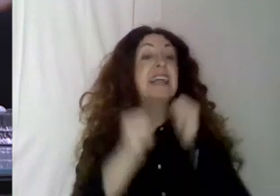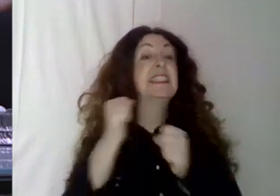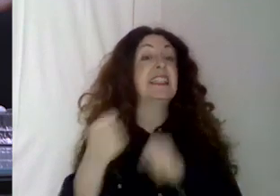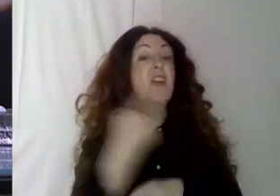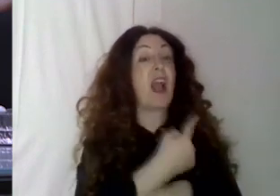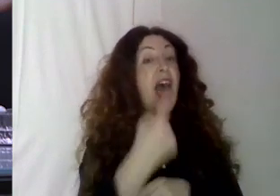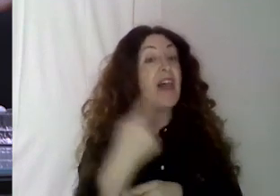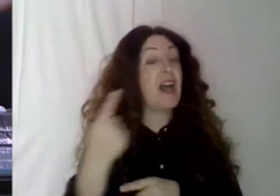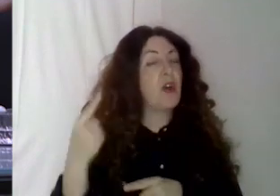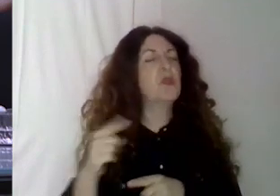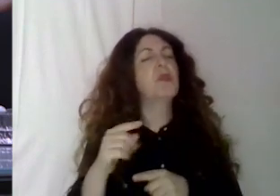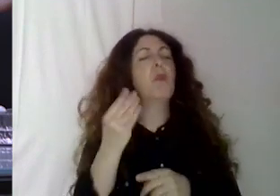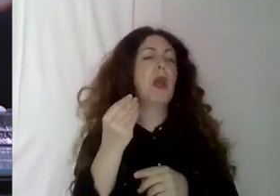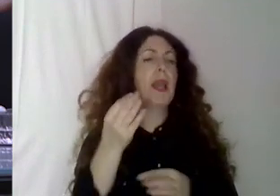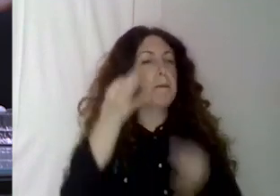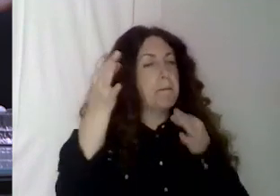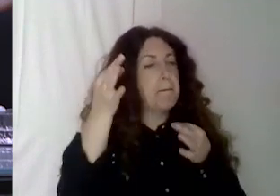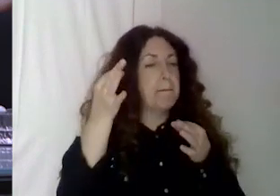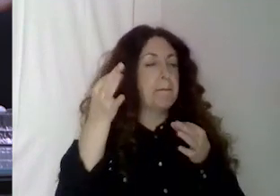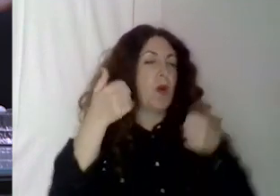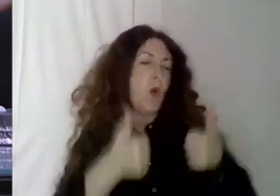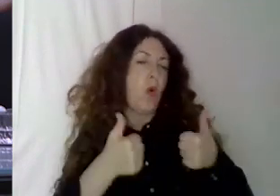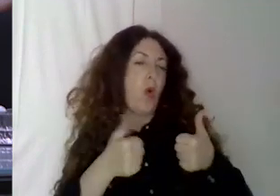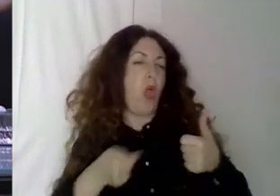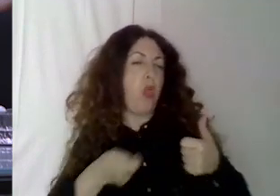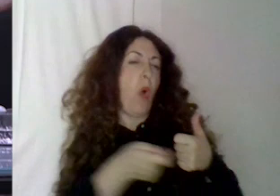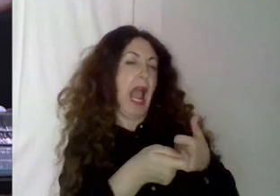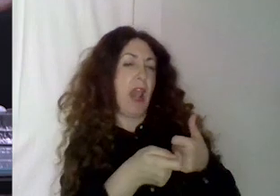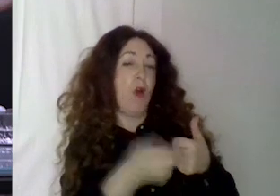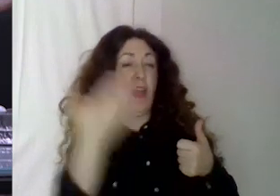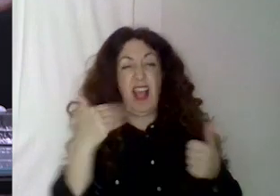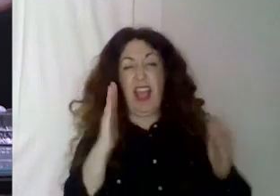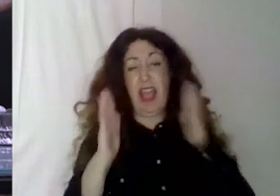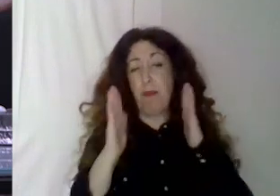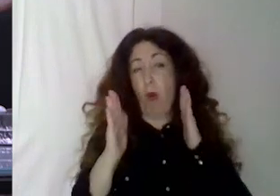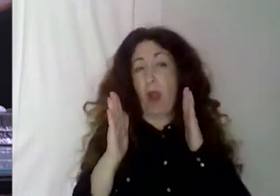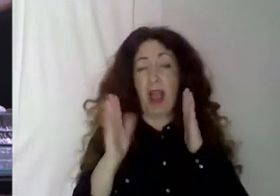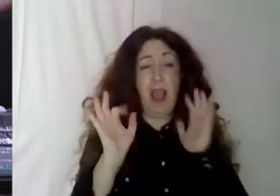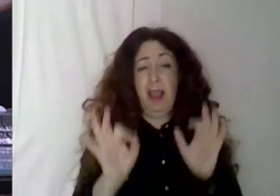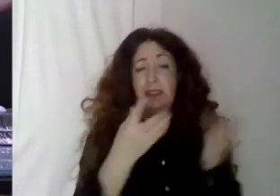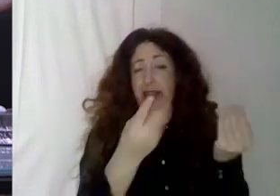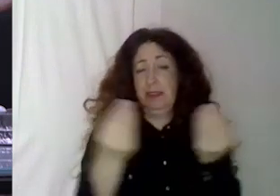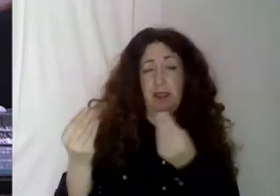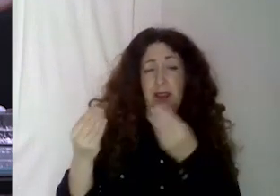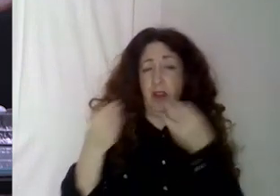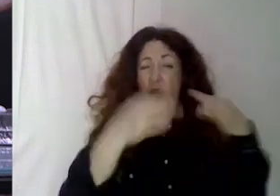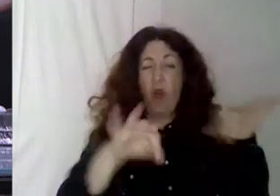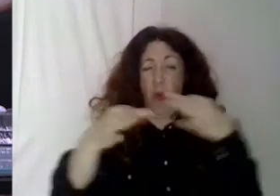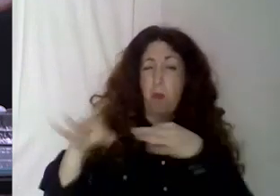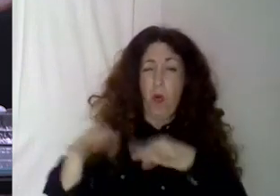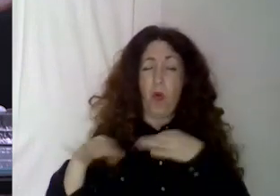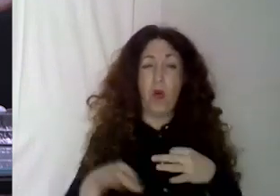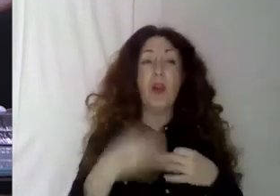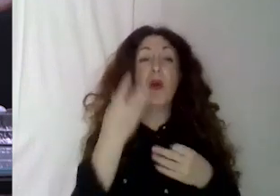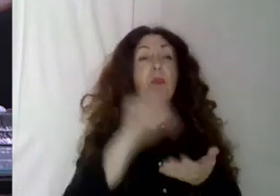coloquiales. Y luego, evidentemente, bueno, otro era una violencia de género de una mujer adúltera. Y aunque mi colega pues lo ha contado de una forma